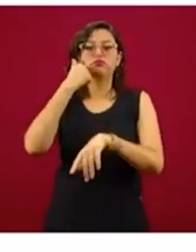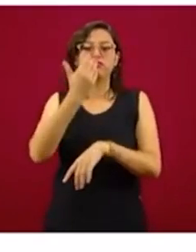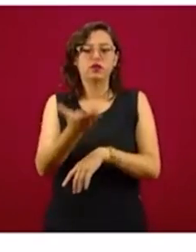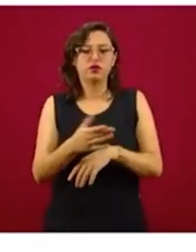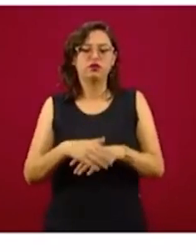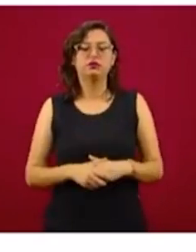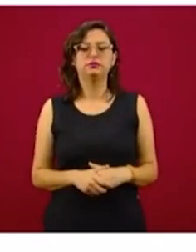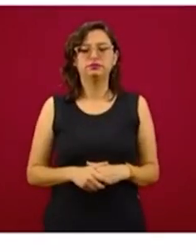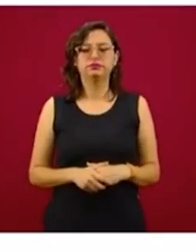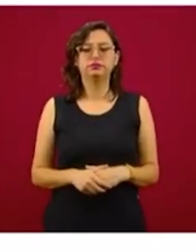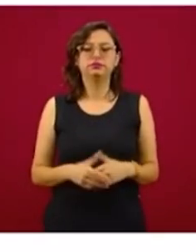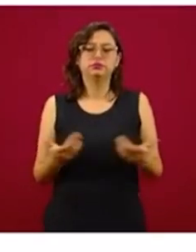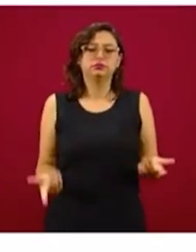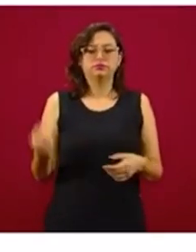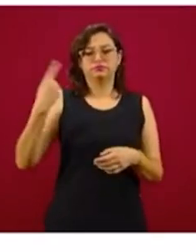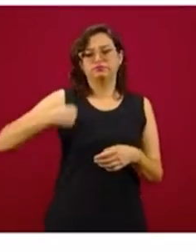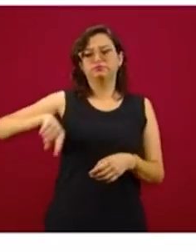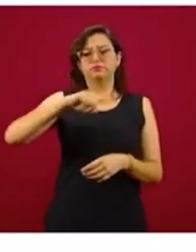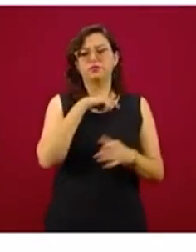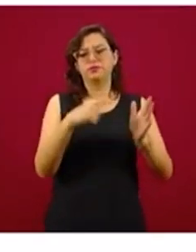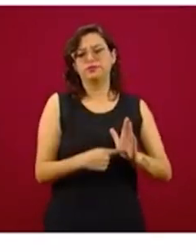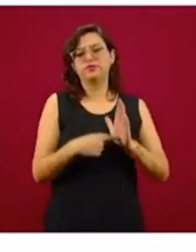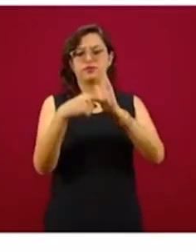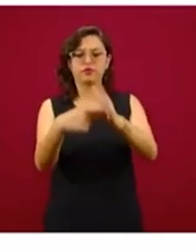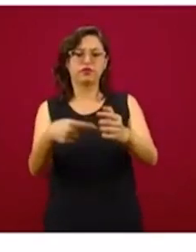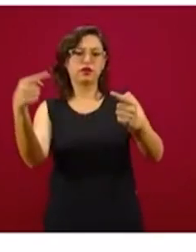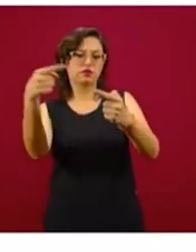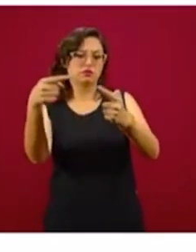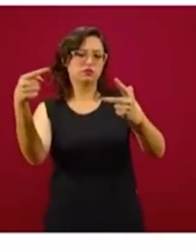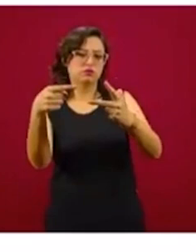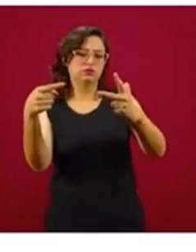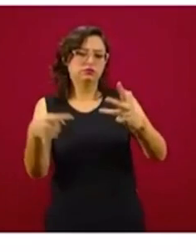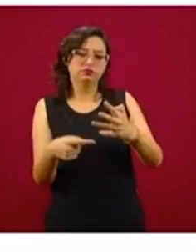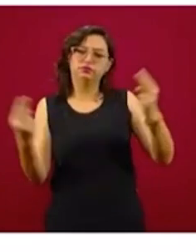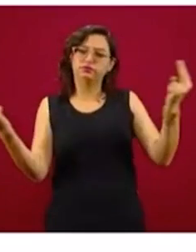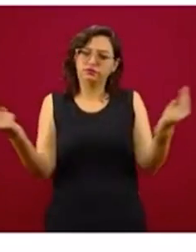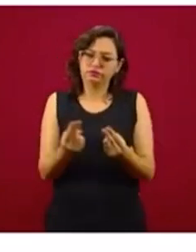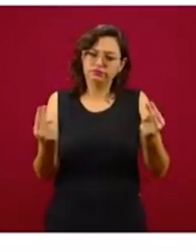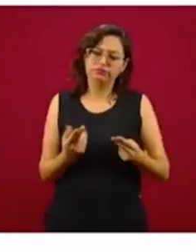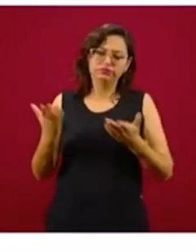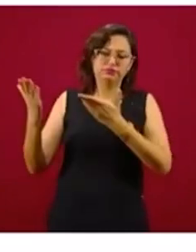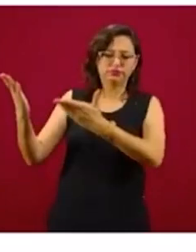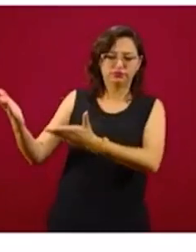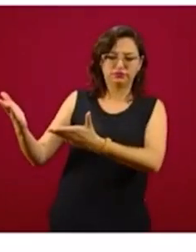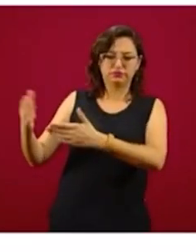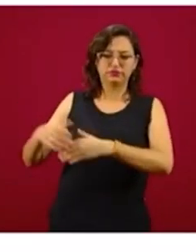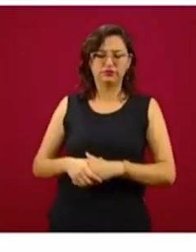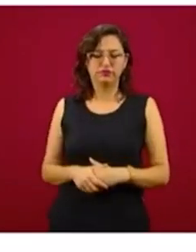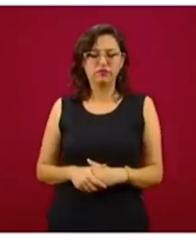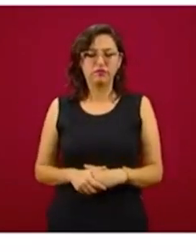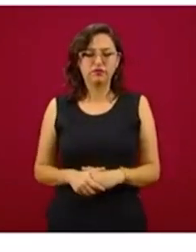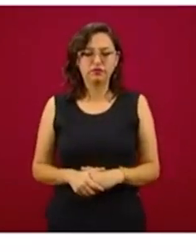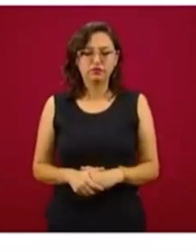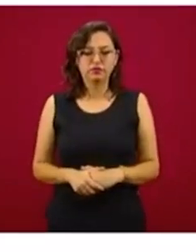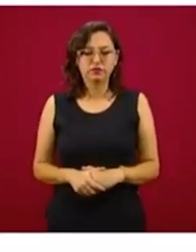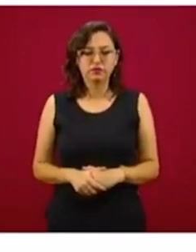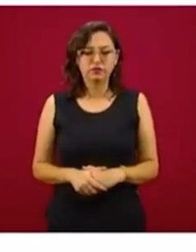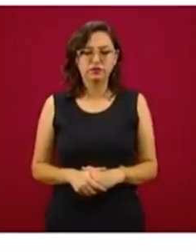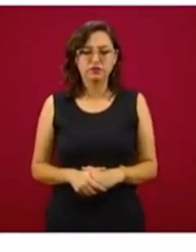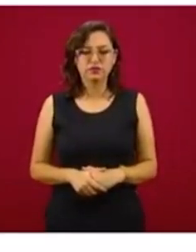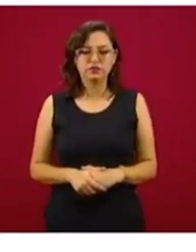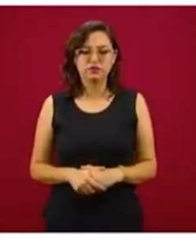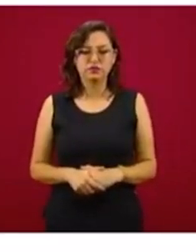planteamos simplemente los requerimientos que tiene cada uno de los tipos de trabajo. El primero